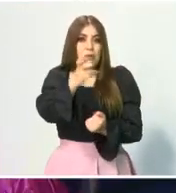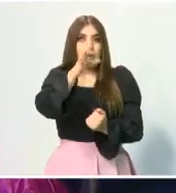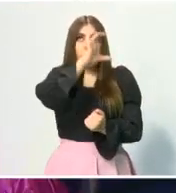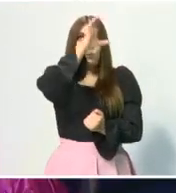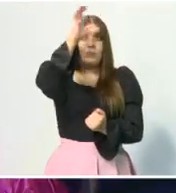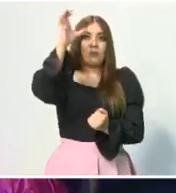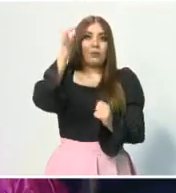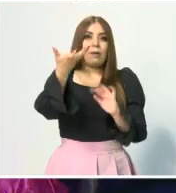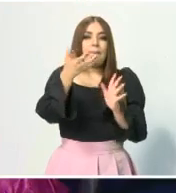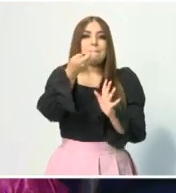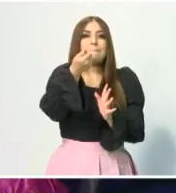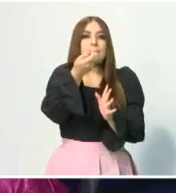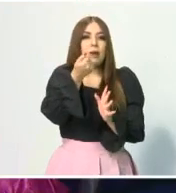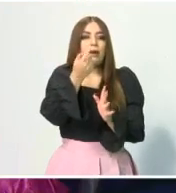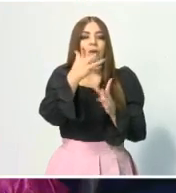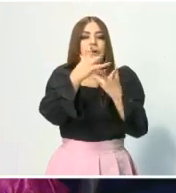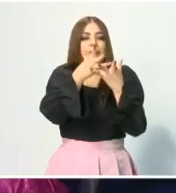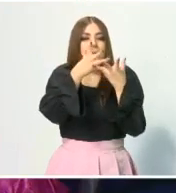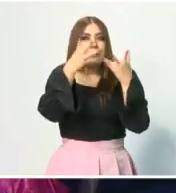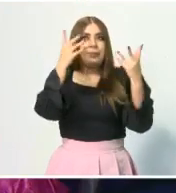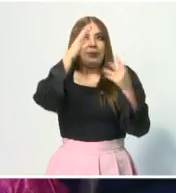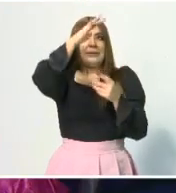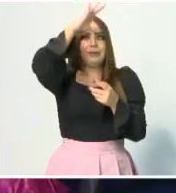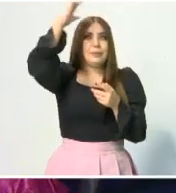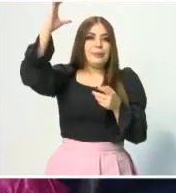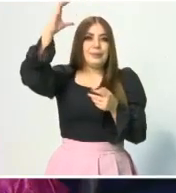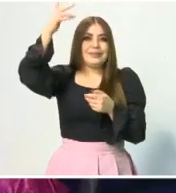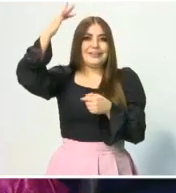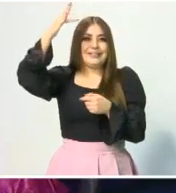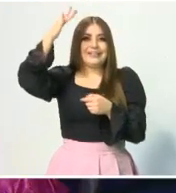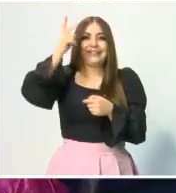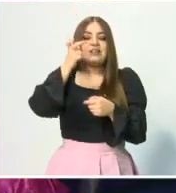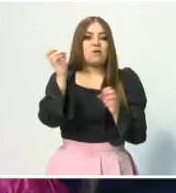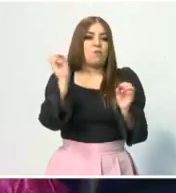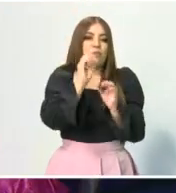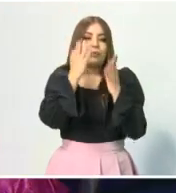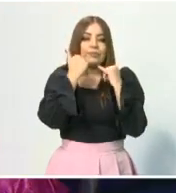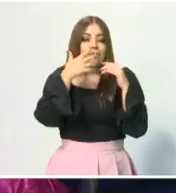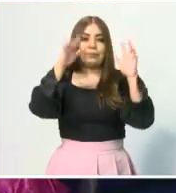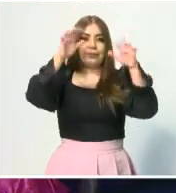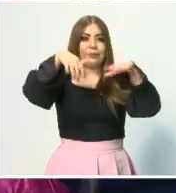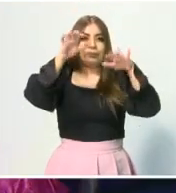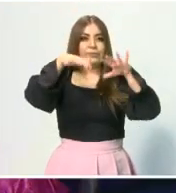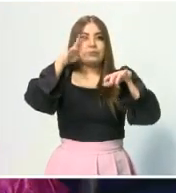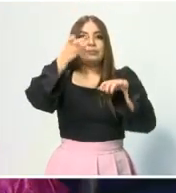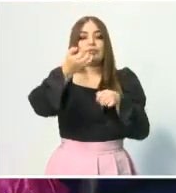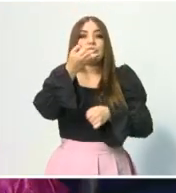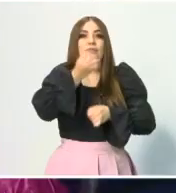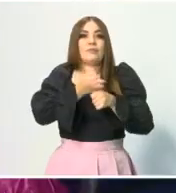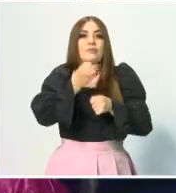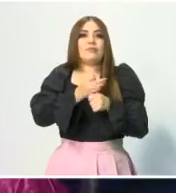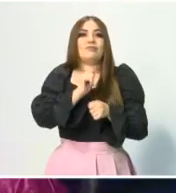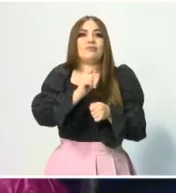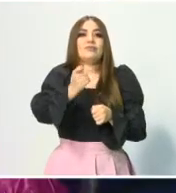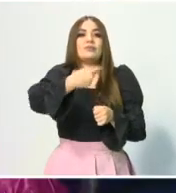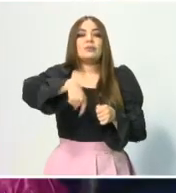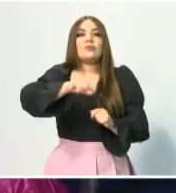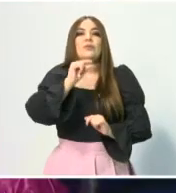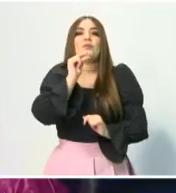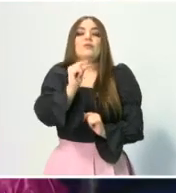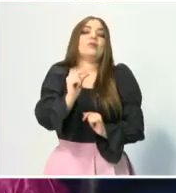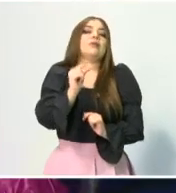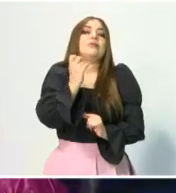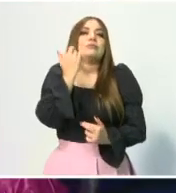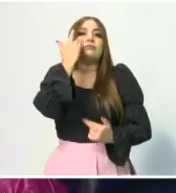mayormente despejado, no hay probabilidades de precipitación hasta el momento. Le decía, vamos a seguir todavía monitoreando